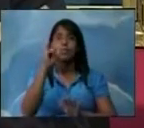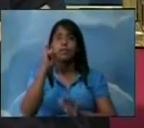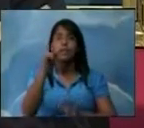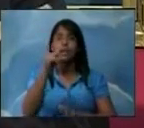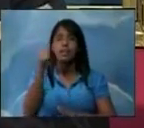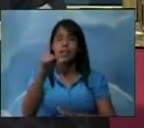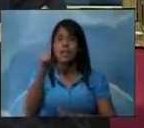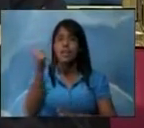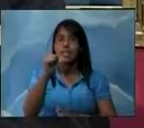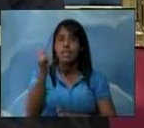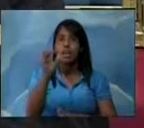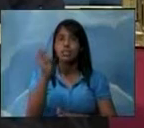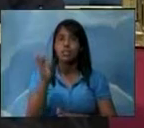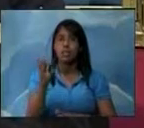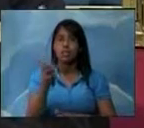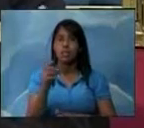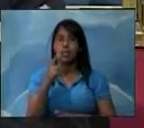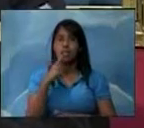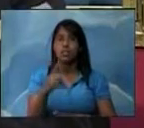y 16.